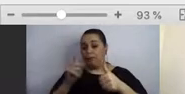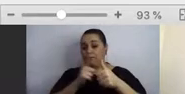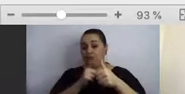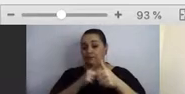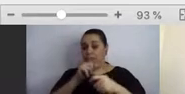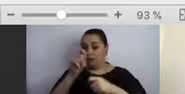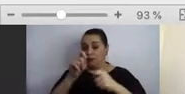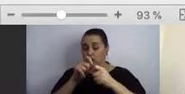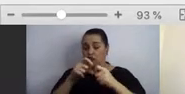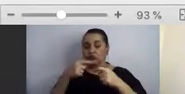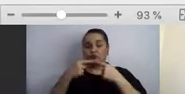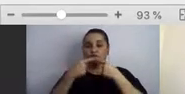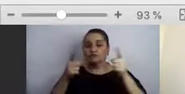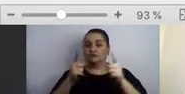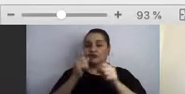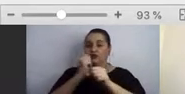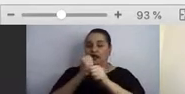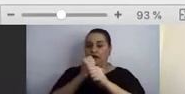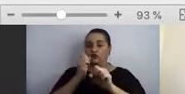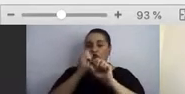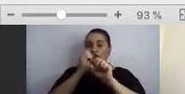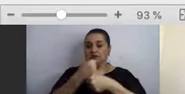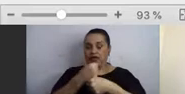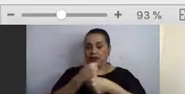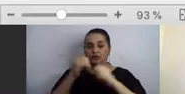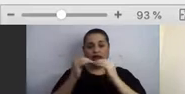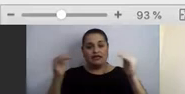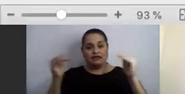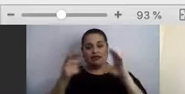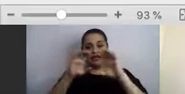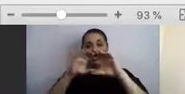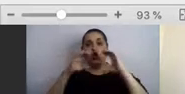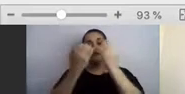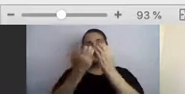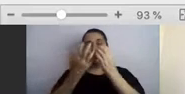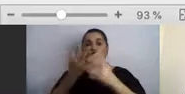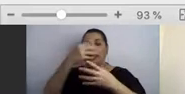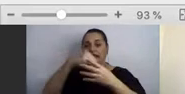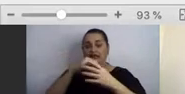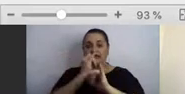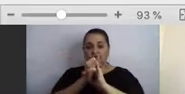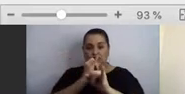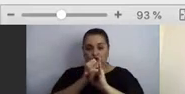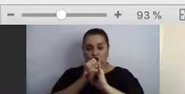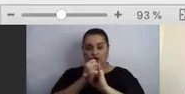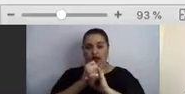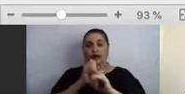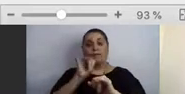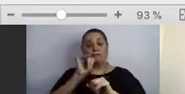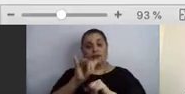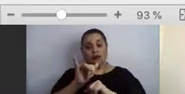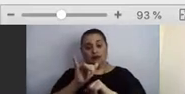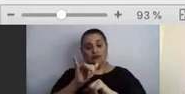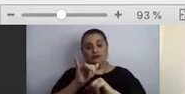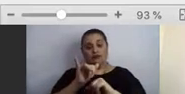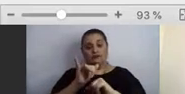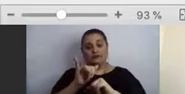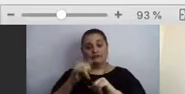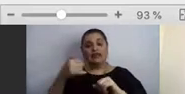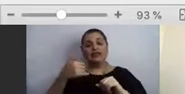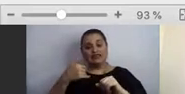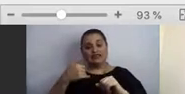a mencionar los trabajos que hacemos a nivel de comisión interinstitucional. Para esto, tengo